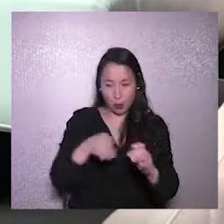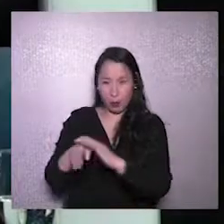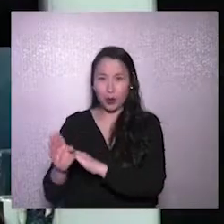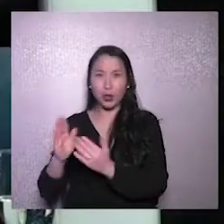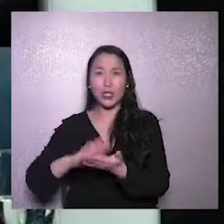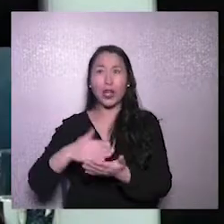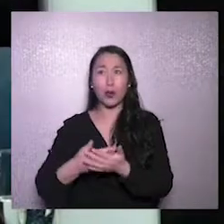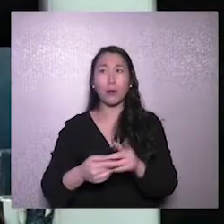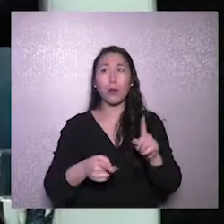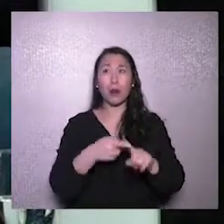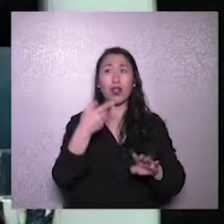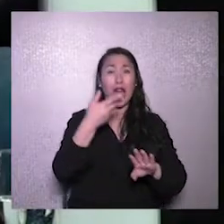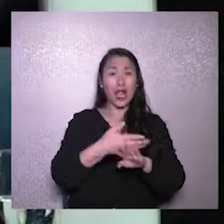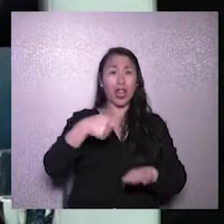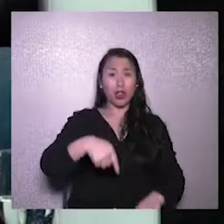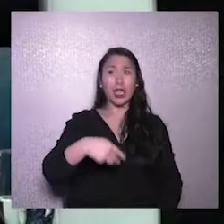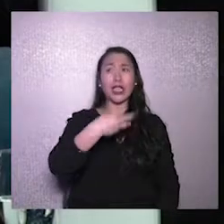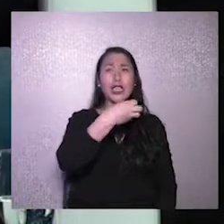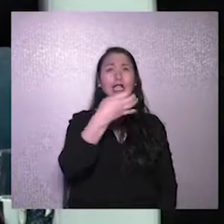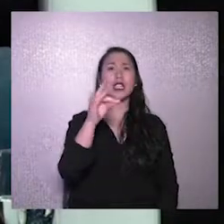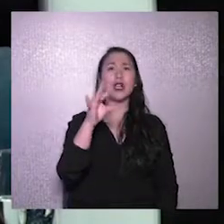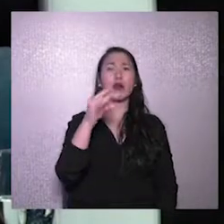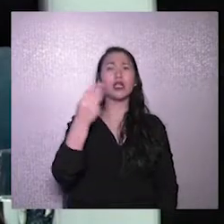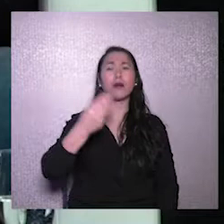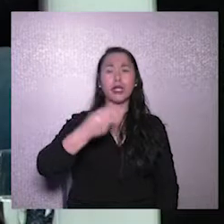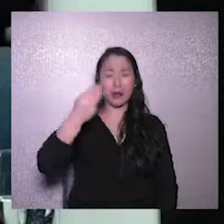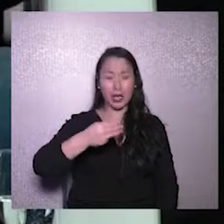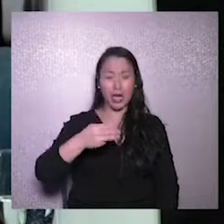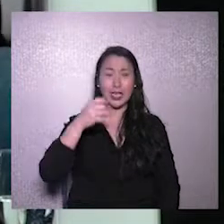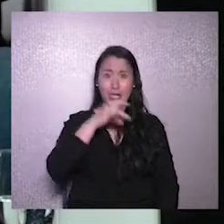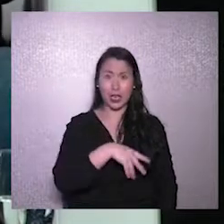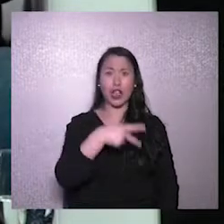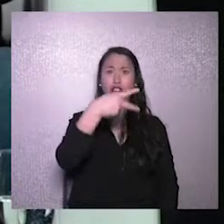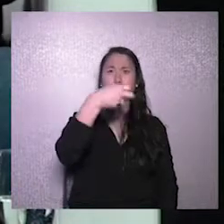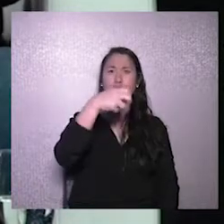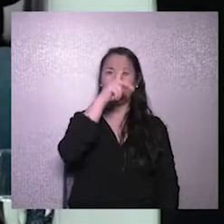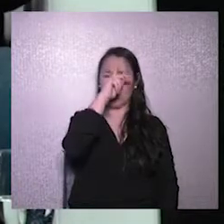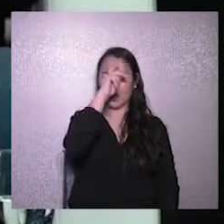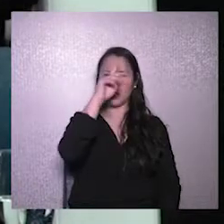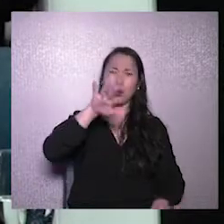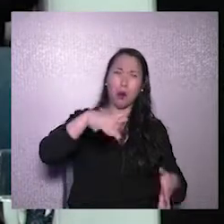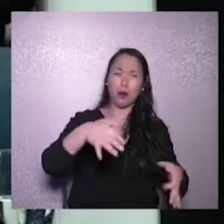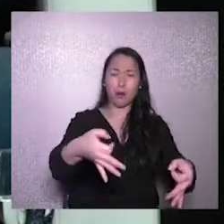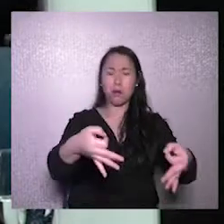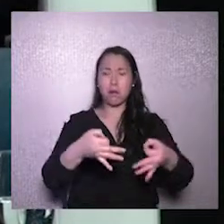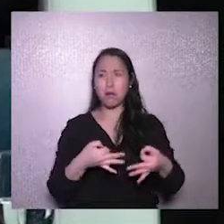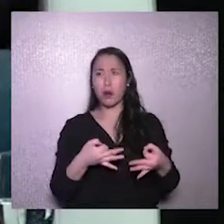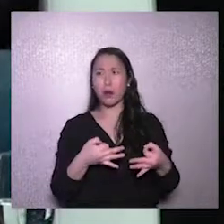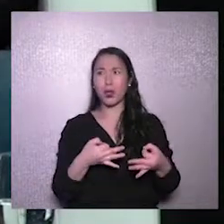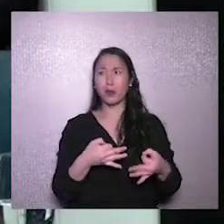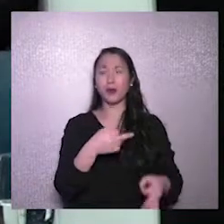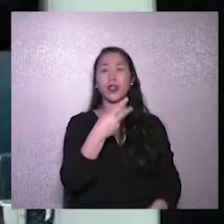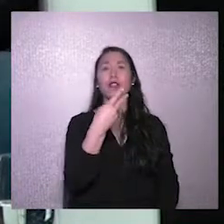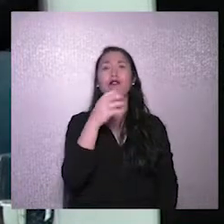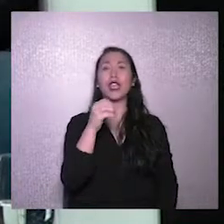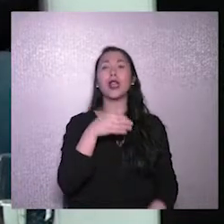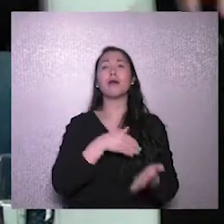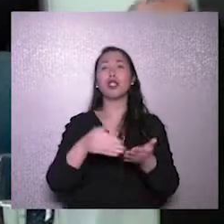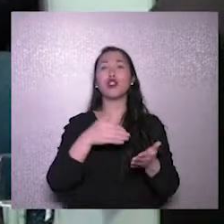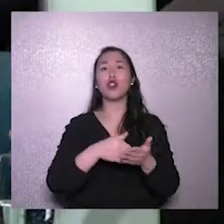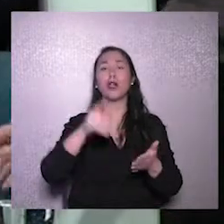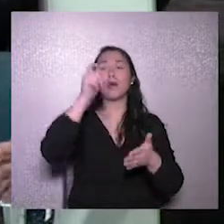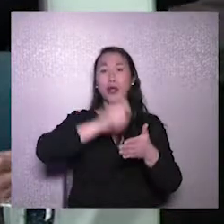hay 350 municipalidades en Chile, 200 hospitales. Si uno calcula por promedio 20 millones mensuales